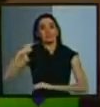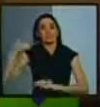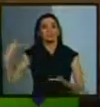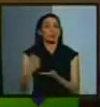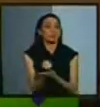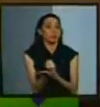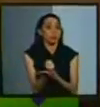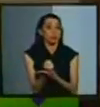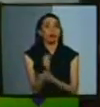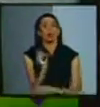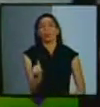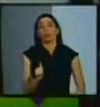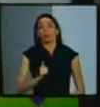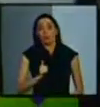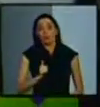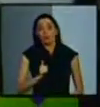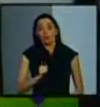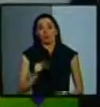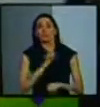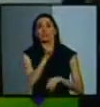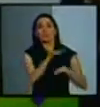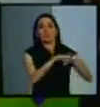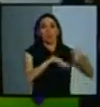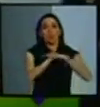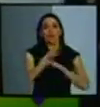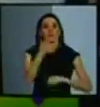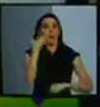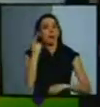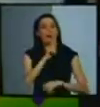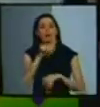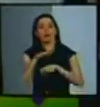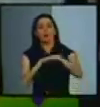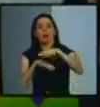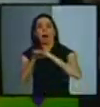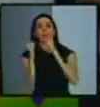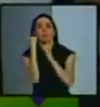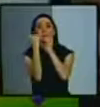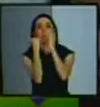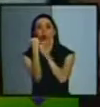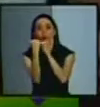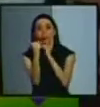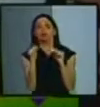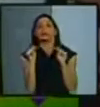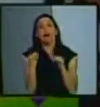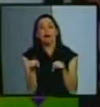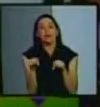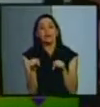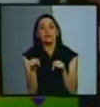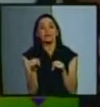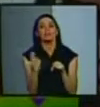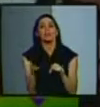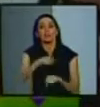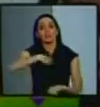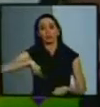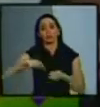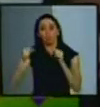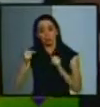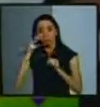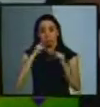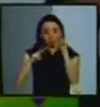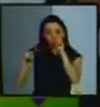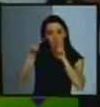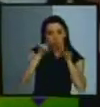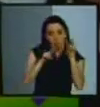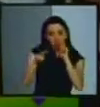obtenemos, es decir, cumplimos. Ni guante blanco ni guante de Vox. Aquí lo que hay que tener es capacidad de tener un